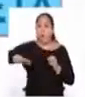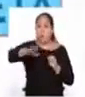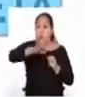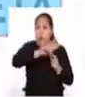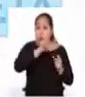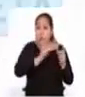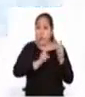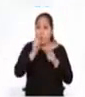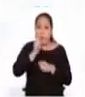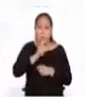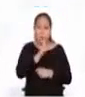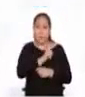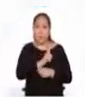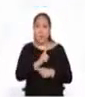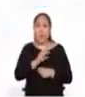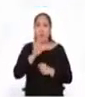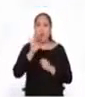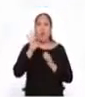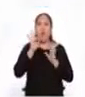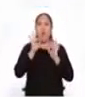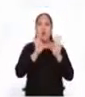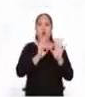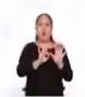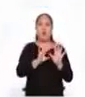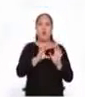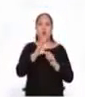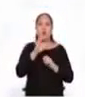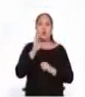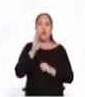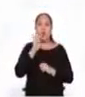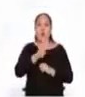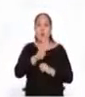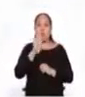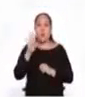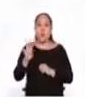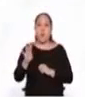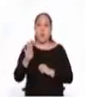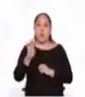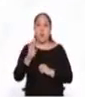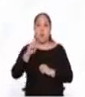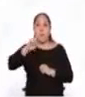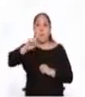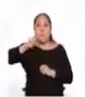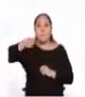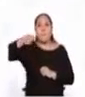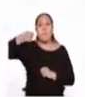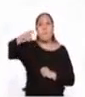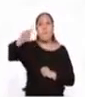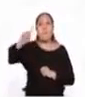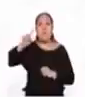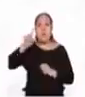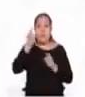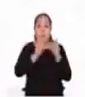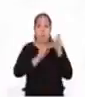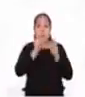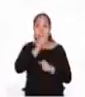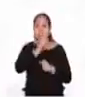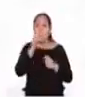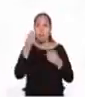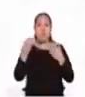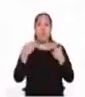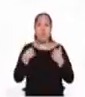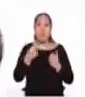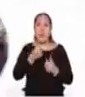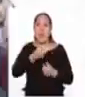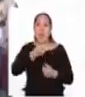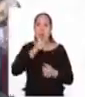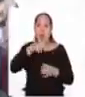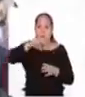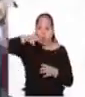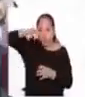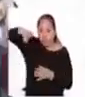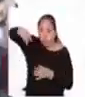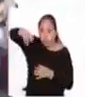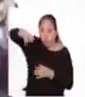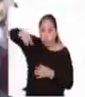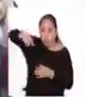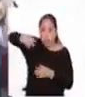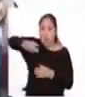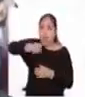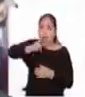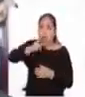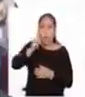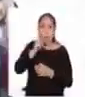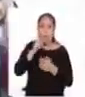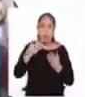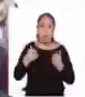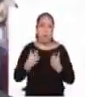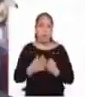planeta, 844 millones de personas no cuentan con un suministro de agua potable en sus viviendas.